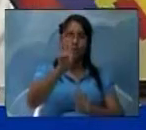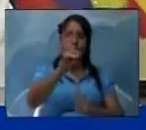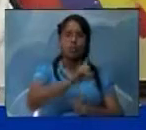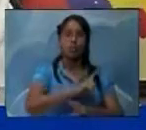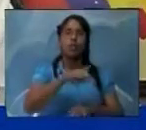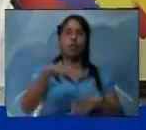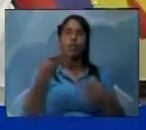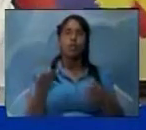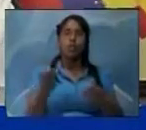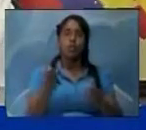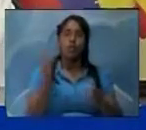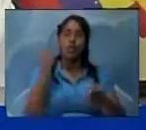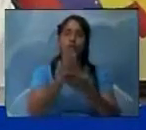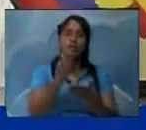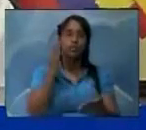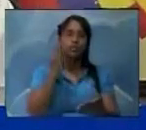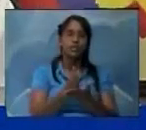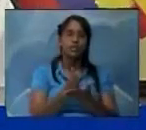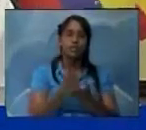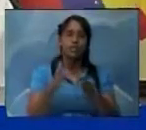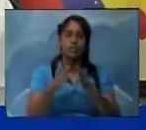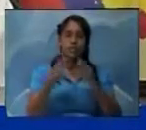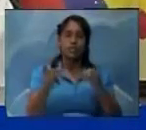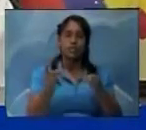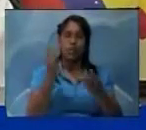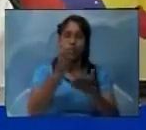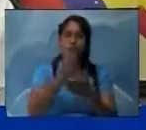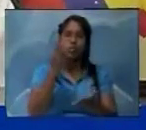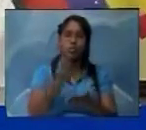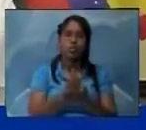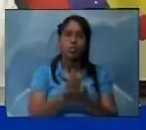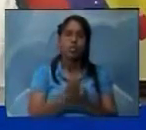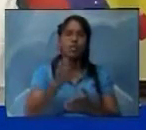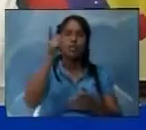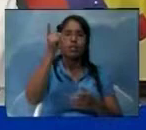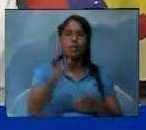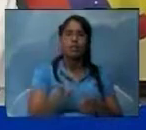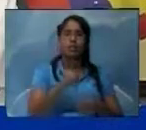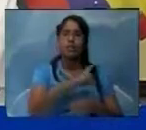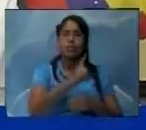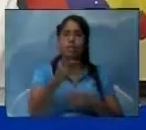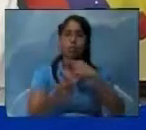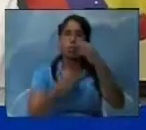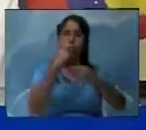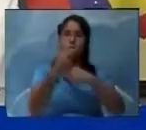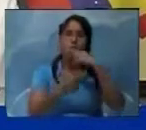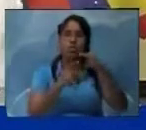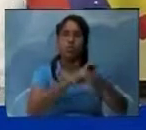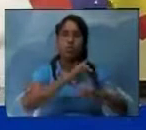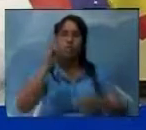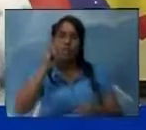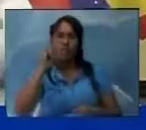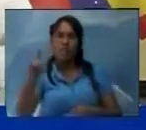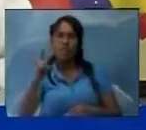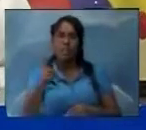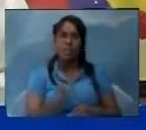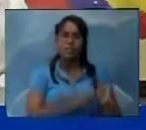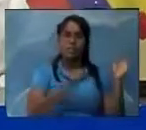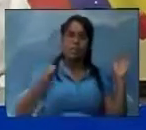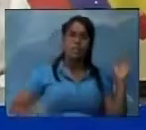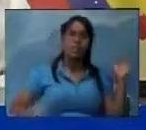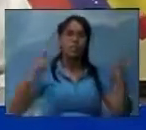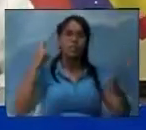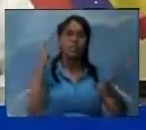los acusadores. Los acusadores son los voceros de Satanás, que el Señor